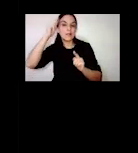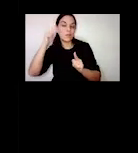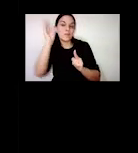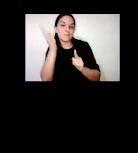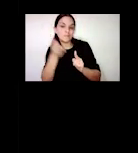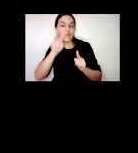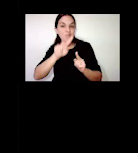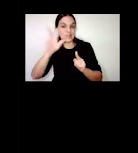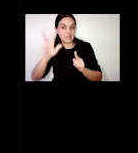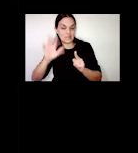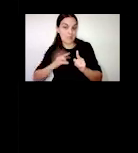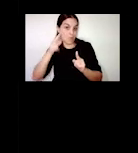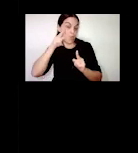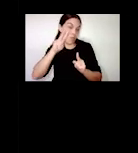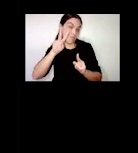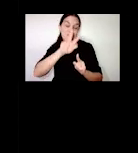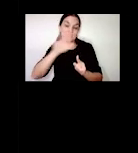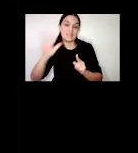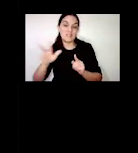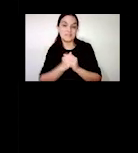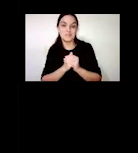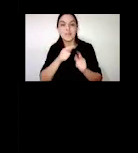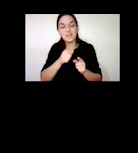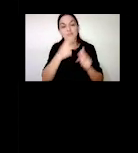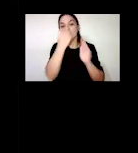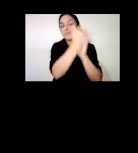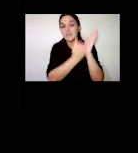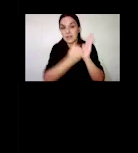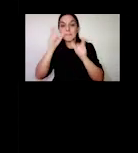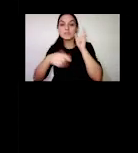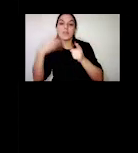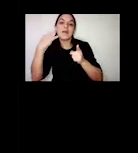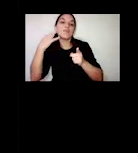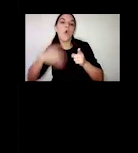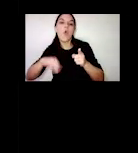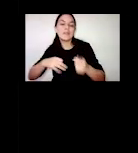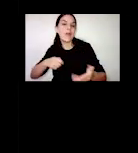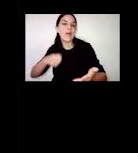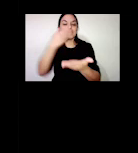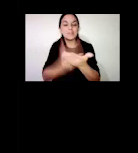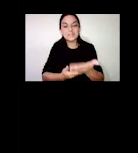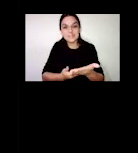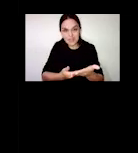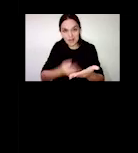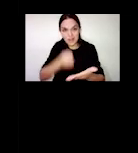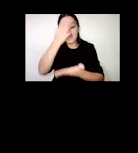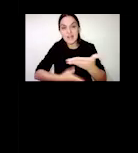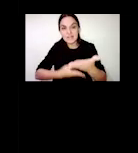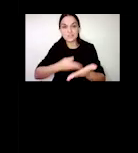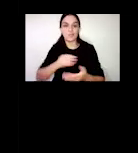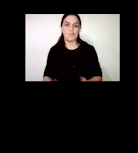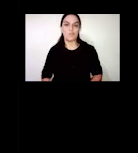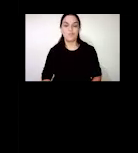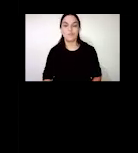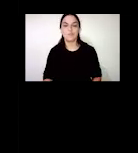Entonces, ya tenemos los tres conjuntos de sujetos que están obligados a presentar declaración jurada.